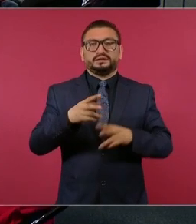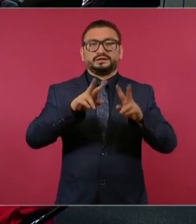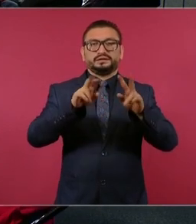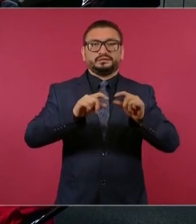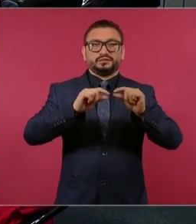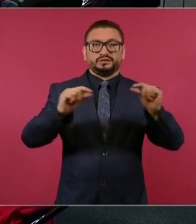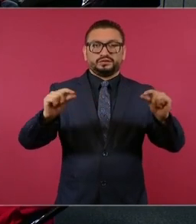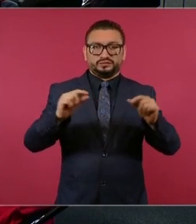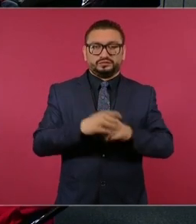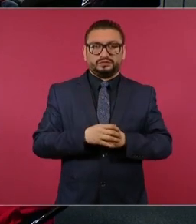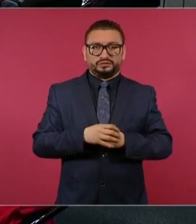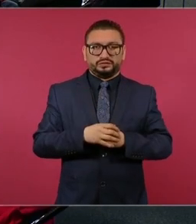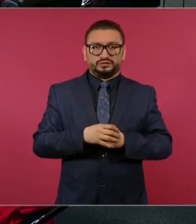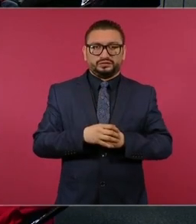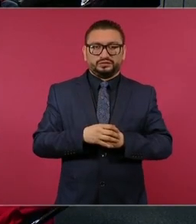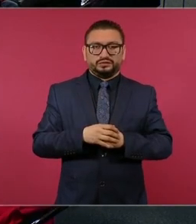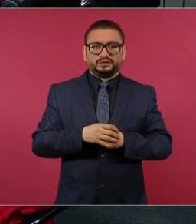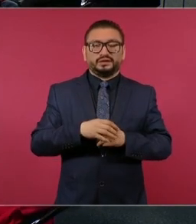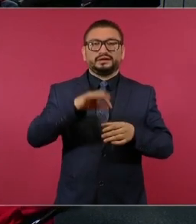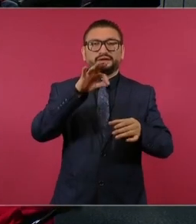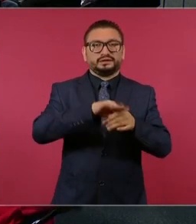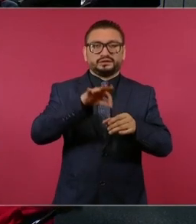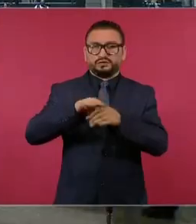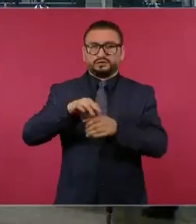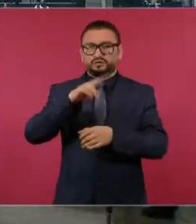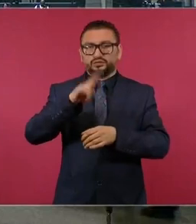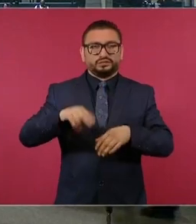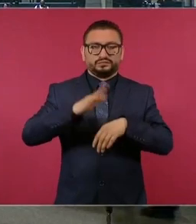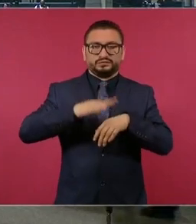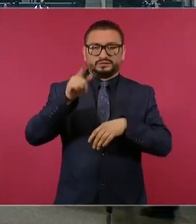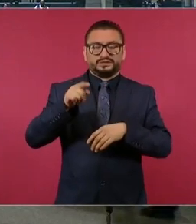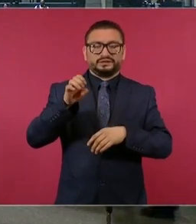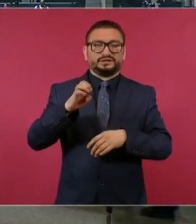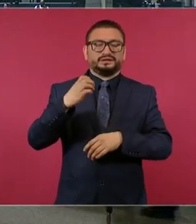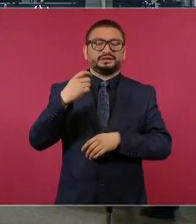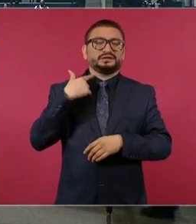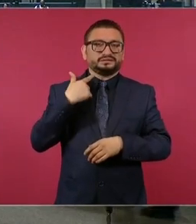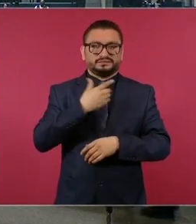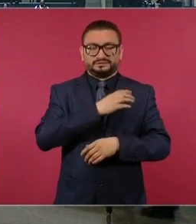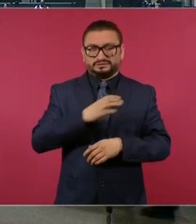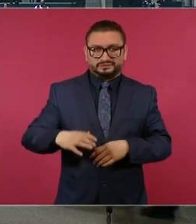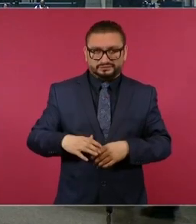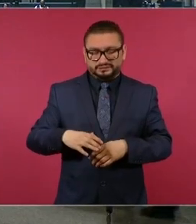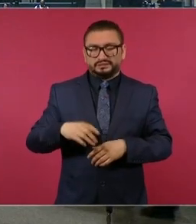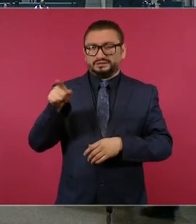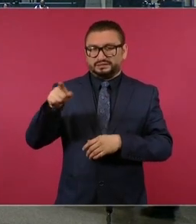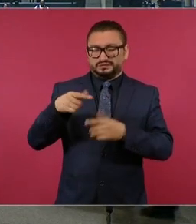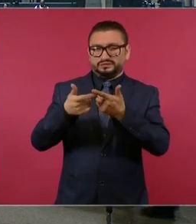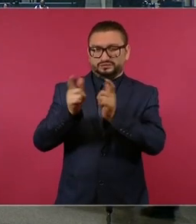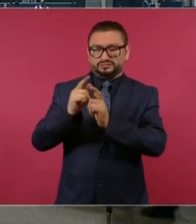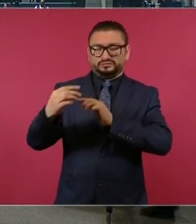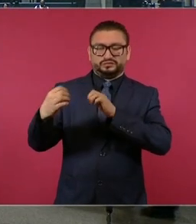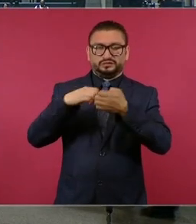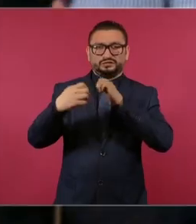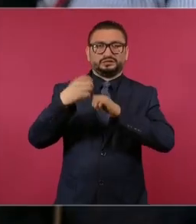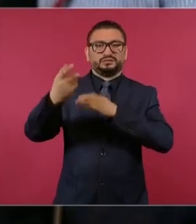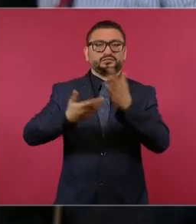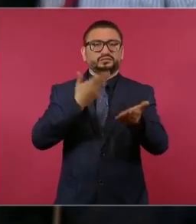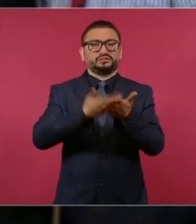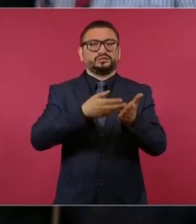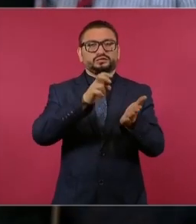Más Una Elección de Estado, ayer la excandidata presidencial de este bloque opositor presentó una propuesta